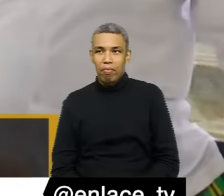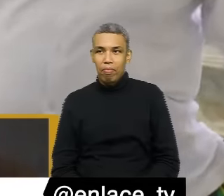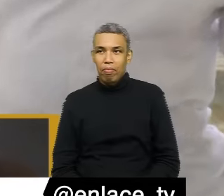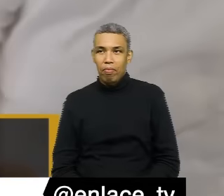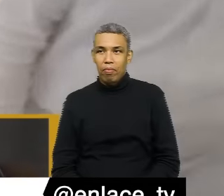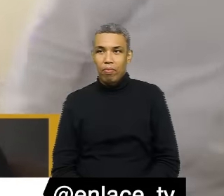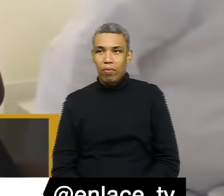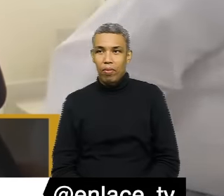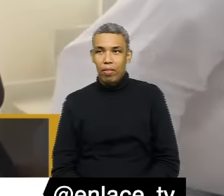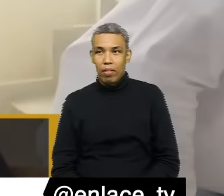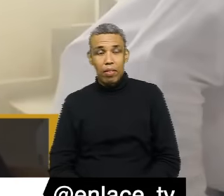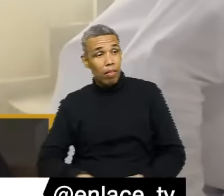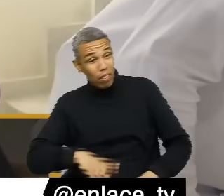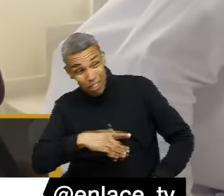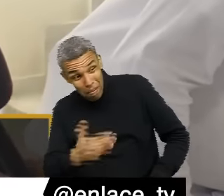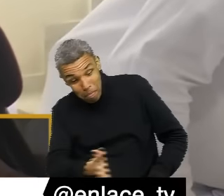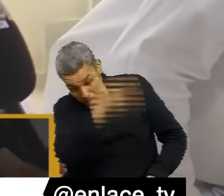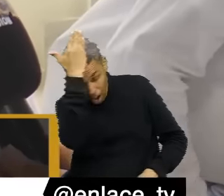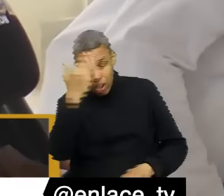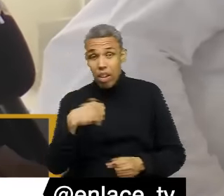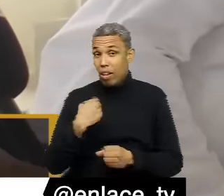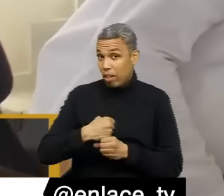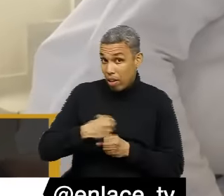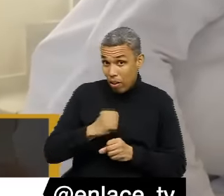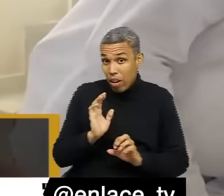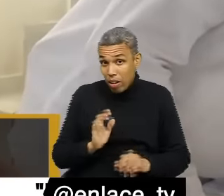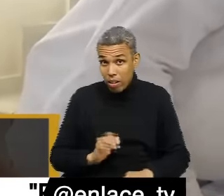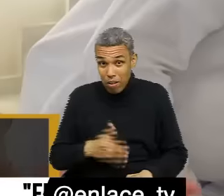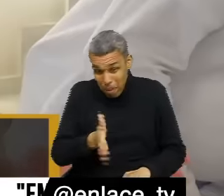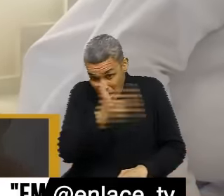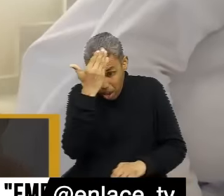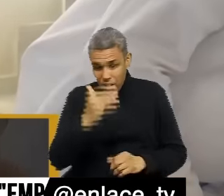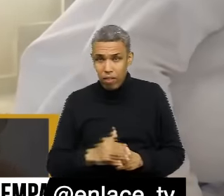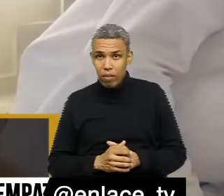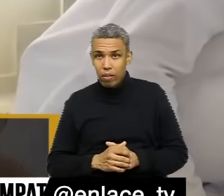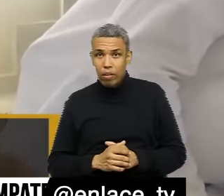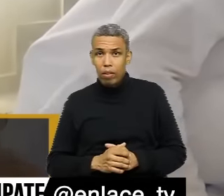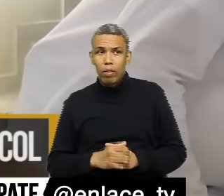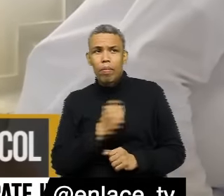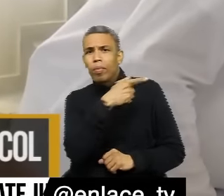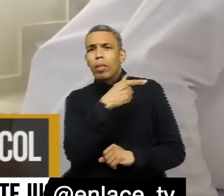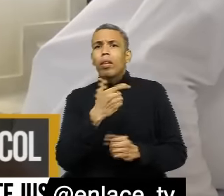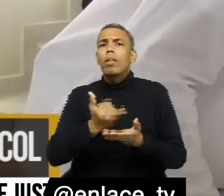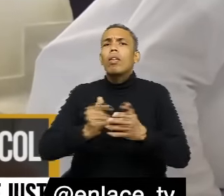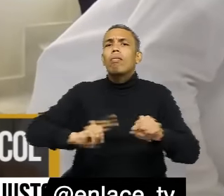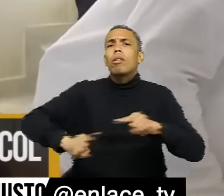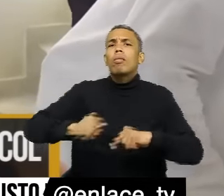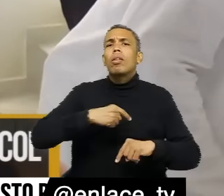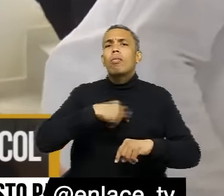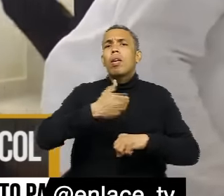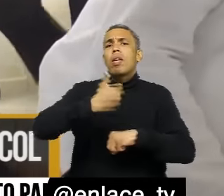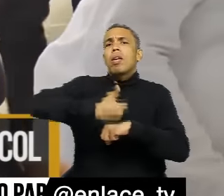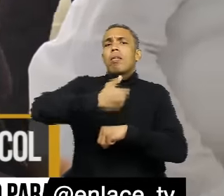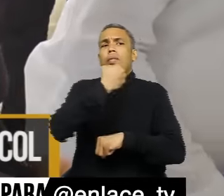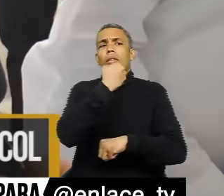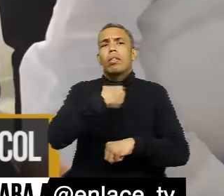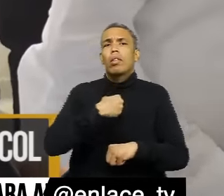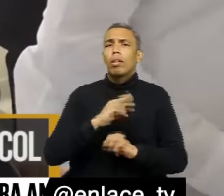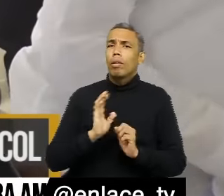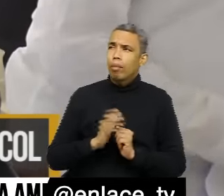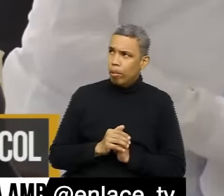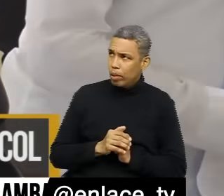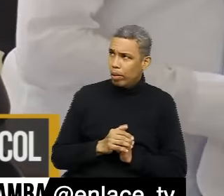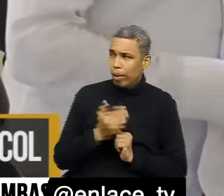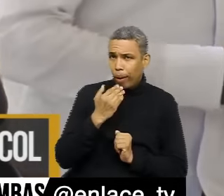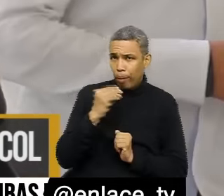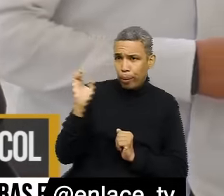favor vayan a trabajar. Allí lo que me dice el gerente de Ferticol es que lo máximo que le deudan son 2 quincenas. Y si no producen y no trabajan, pues